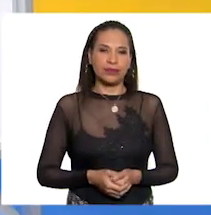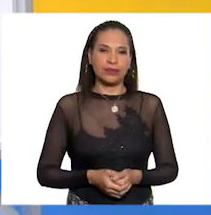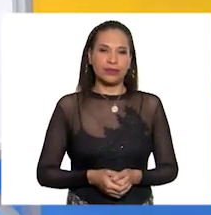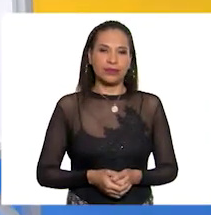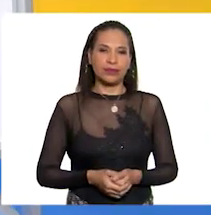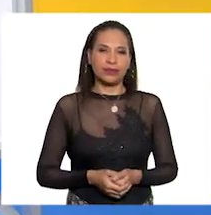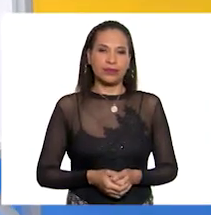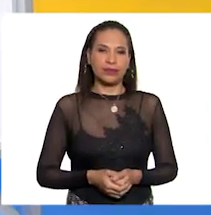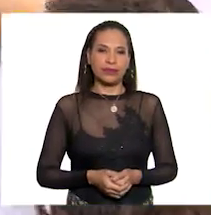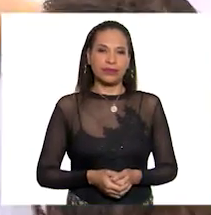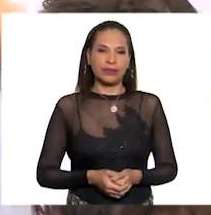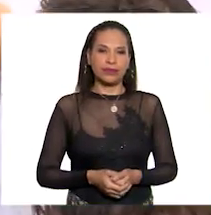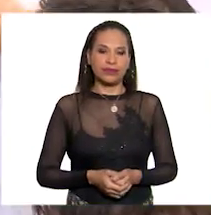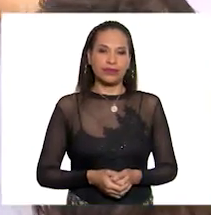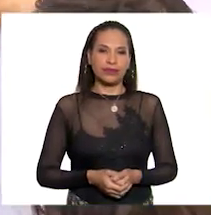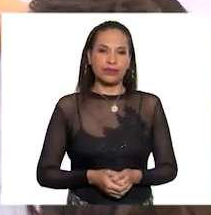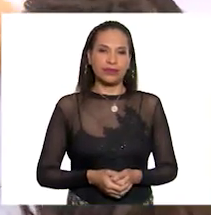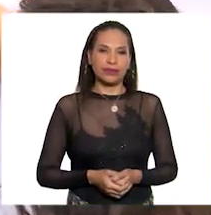Excelente.